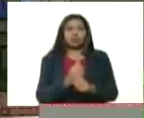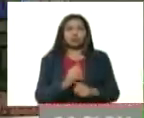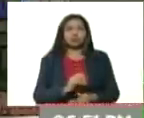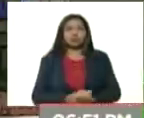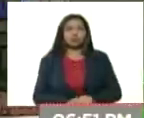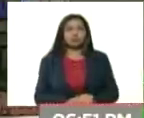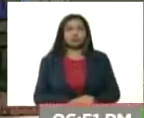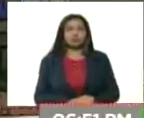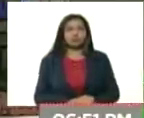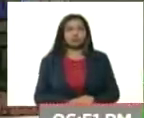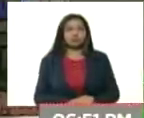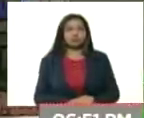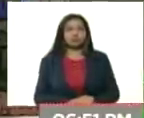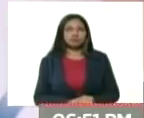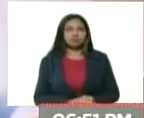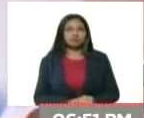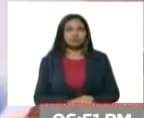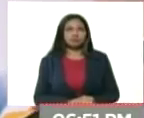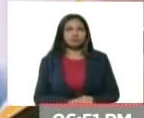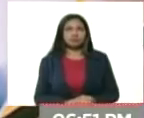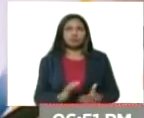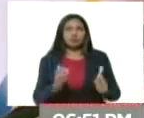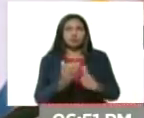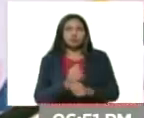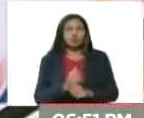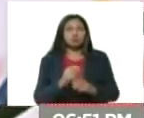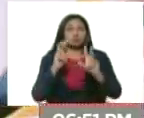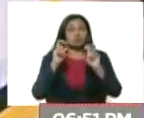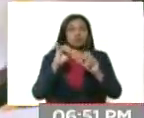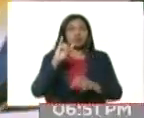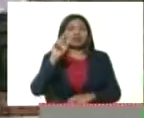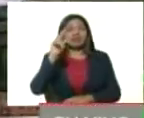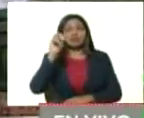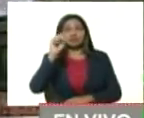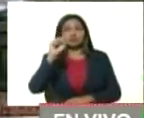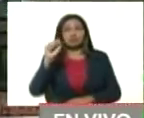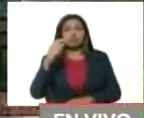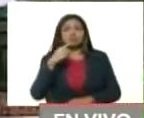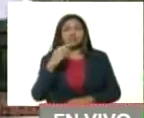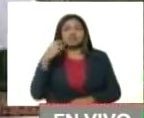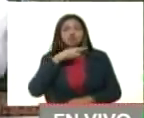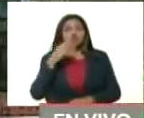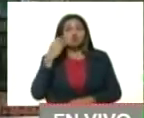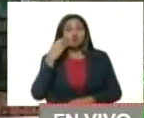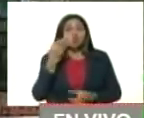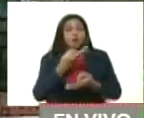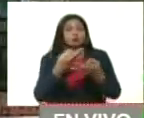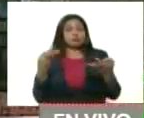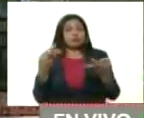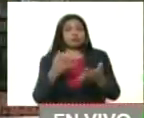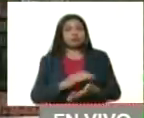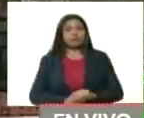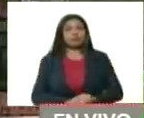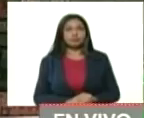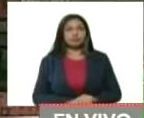en una encuestadora llamada Ipsos y dice que Duque, una maravilla,